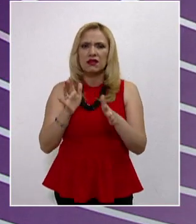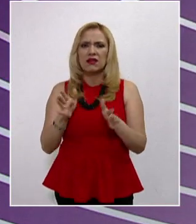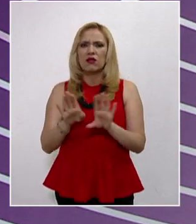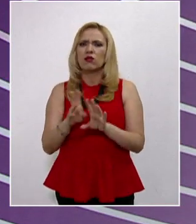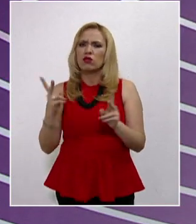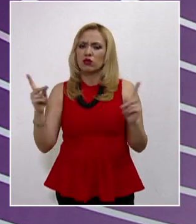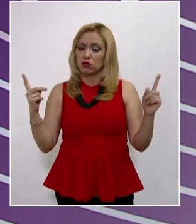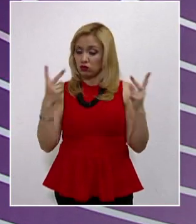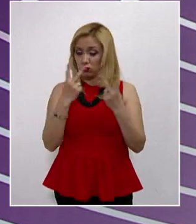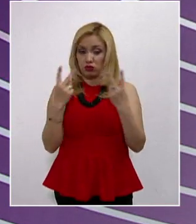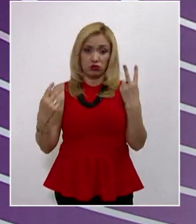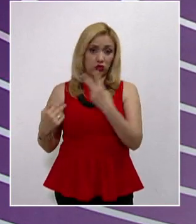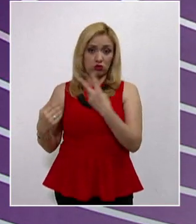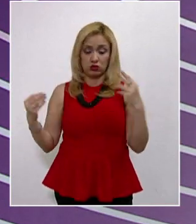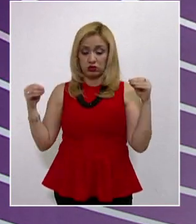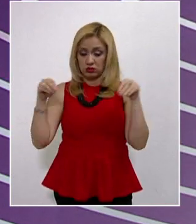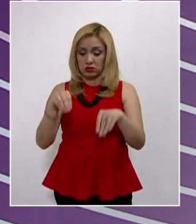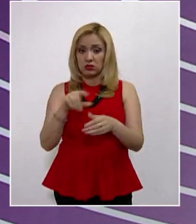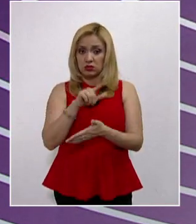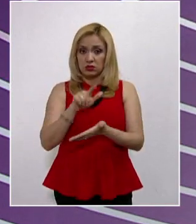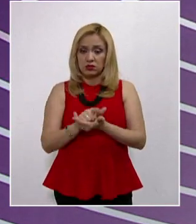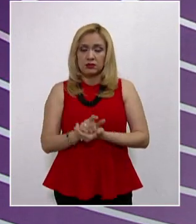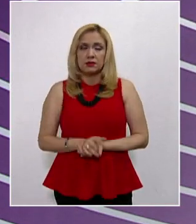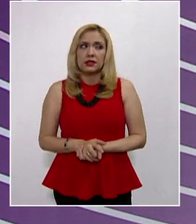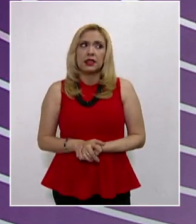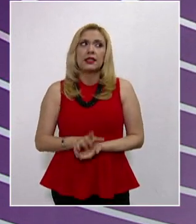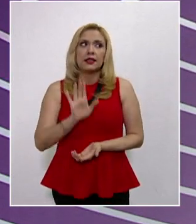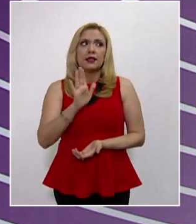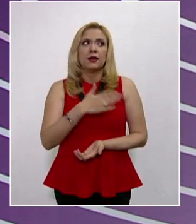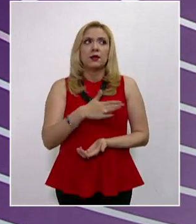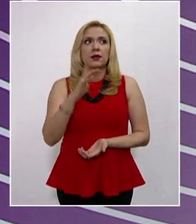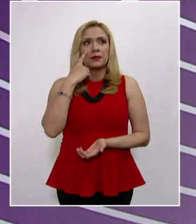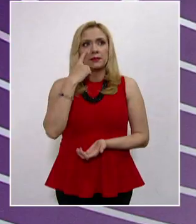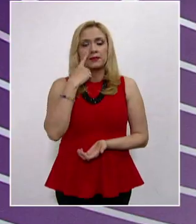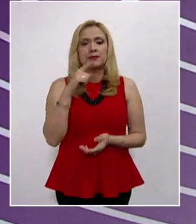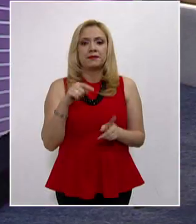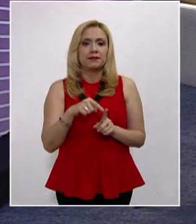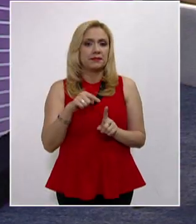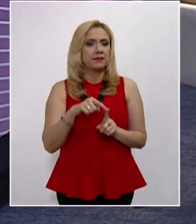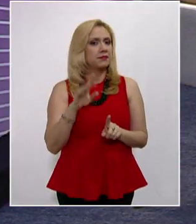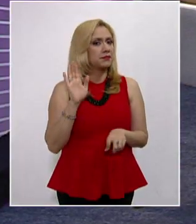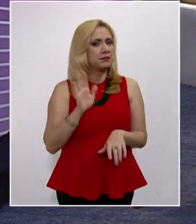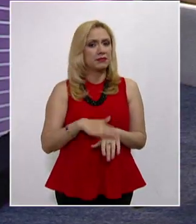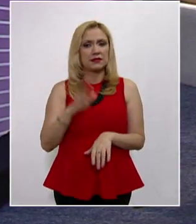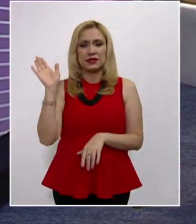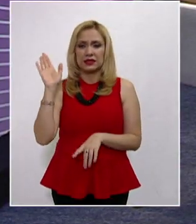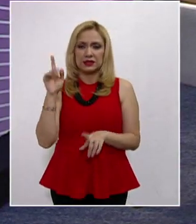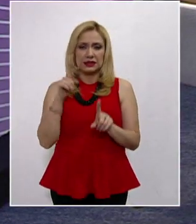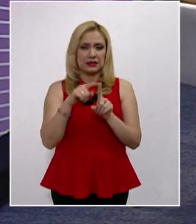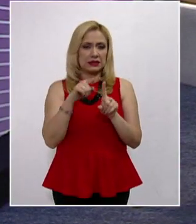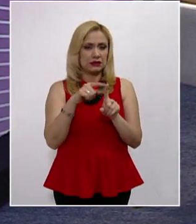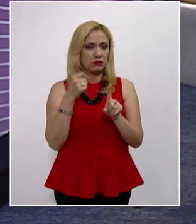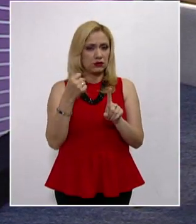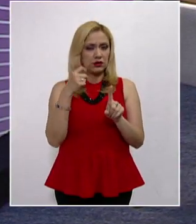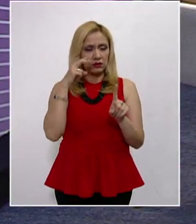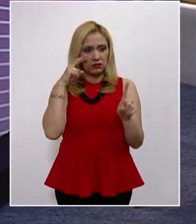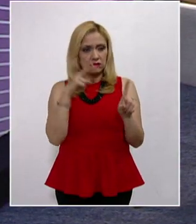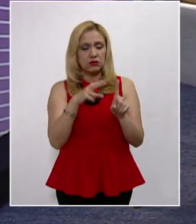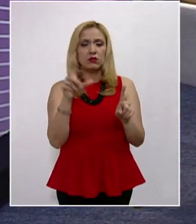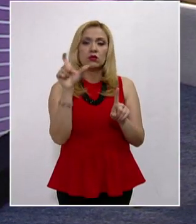códigos? Bueno, aquí justamente el punto más álgido ha sido cuando